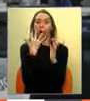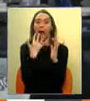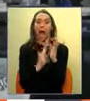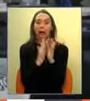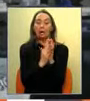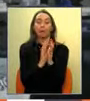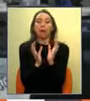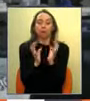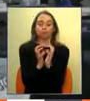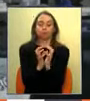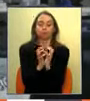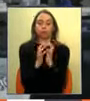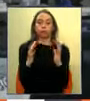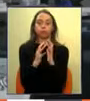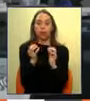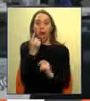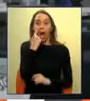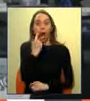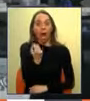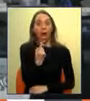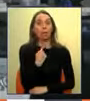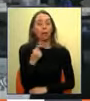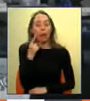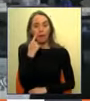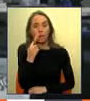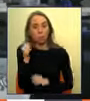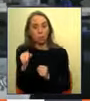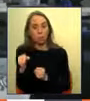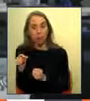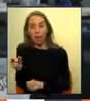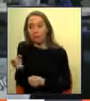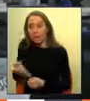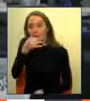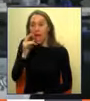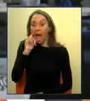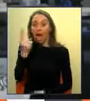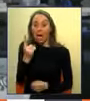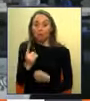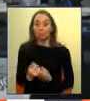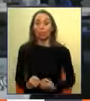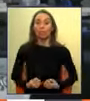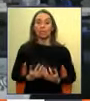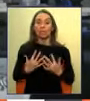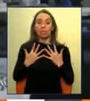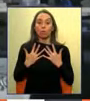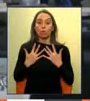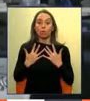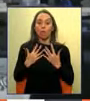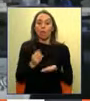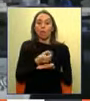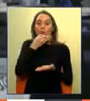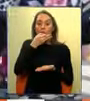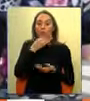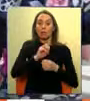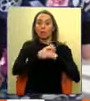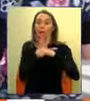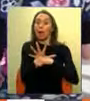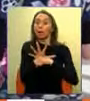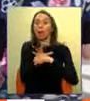cual sería bastante interesante evaluar el potencial efecto que este podría tener como tratamiento para la